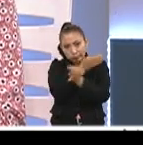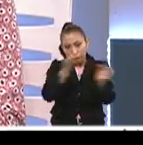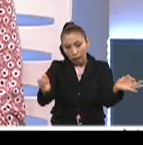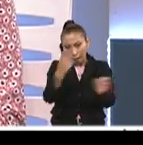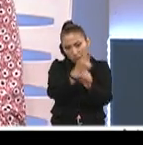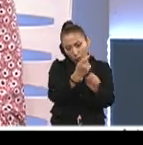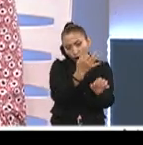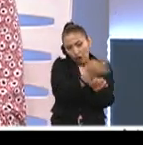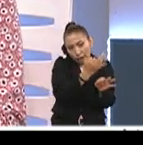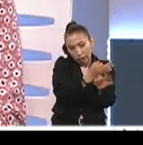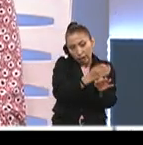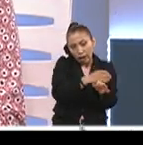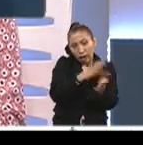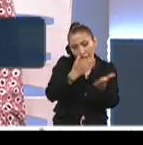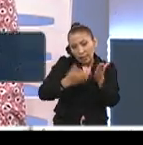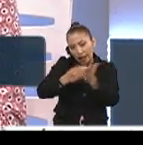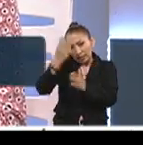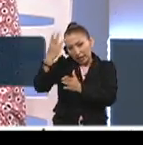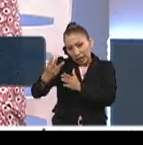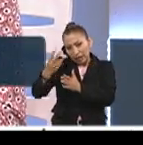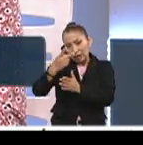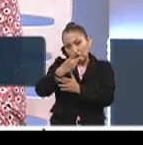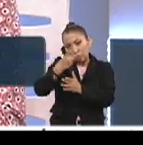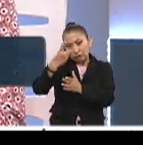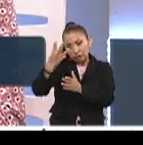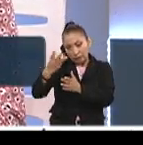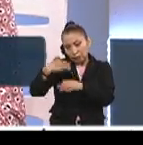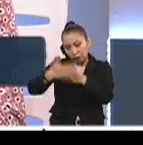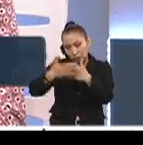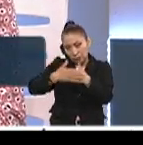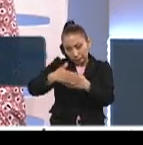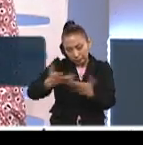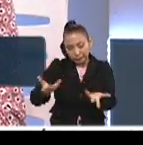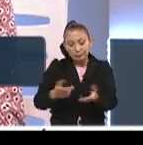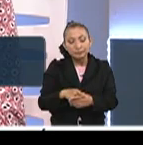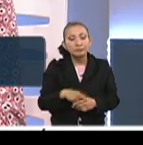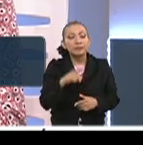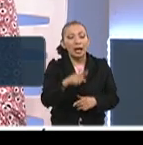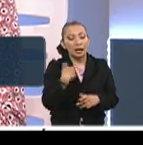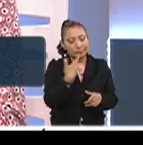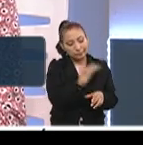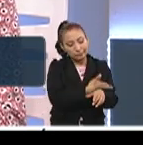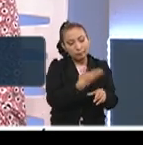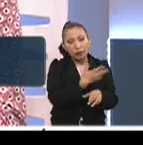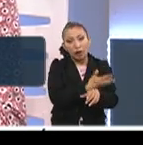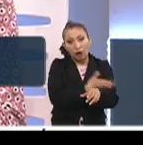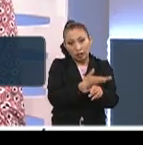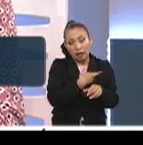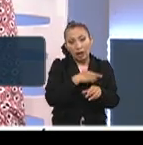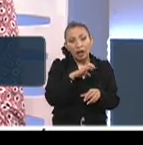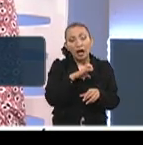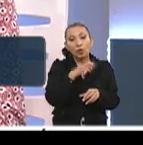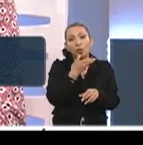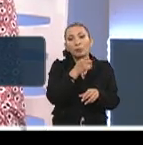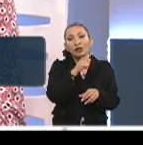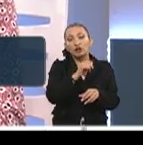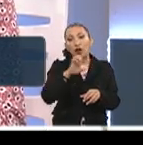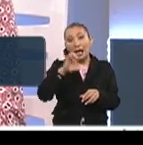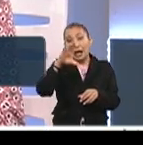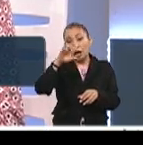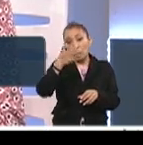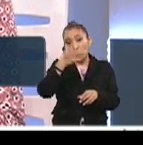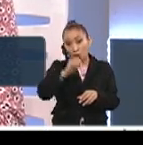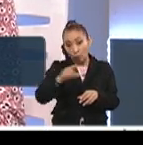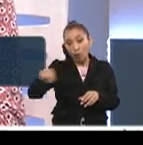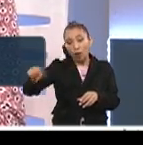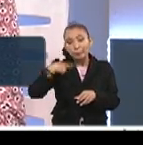solo el primero, están prontos a salir el 2 y el 3. Y los coordinó Umberto Eco, originalmente en italiano. Wow. Umberto Eco